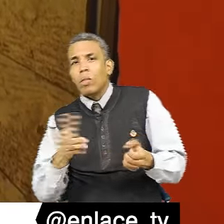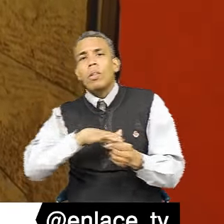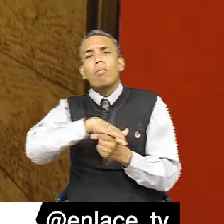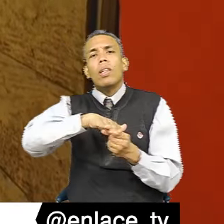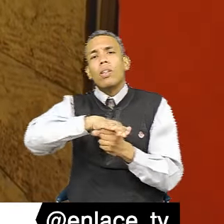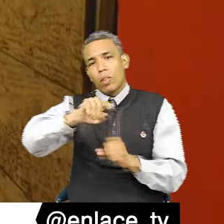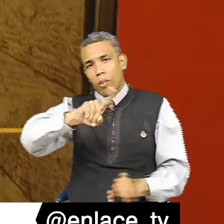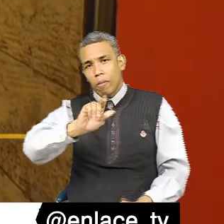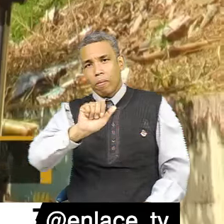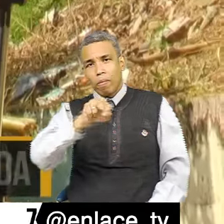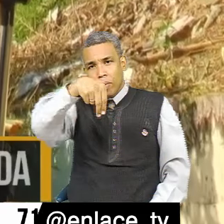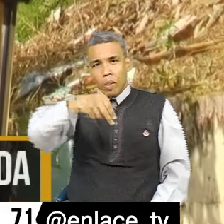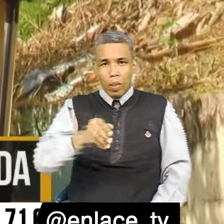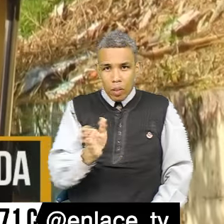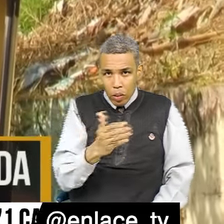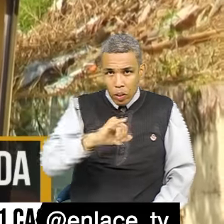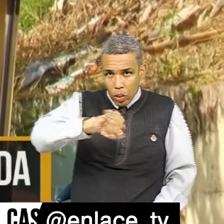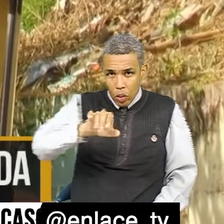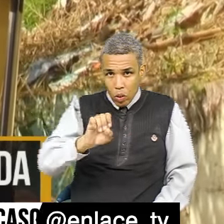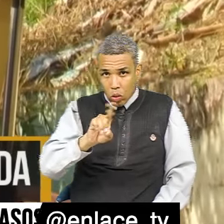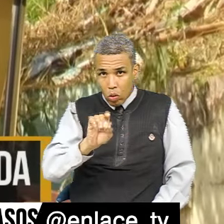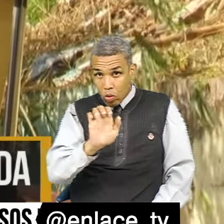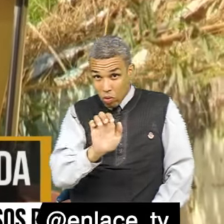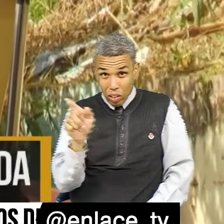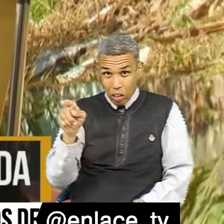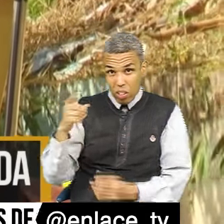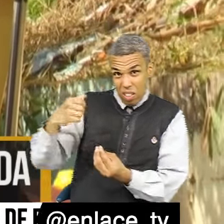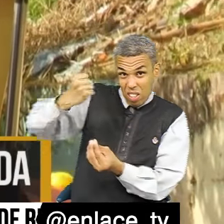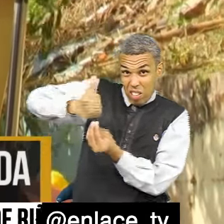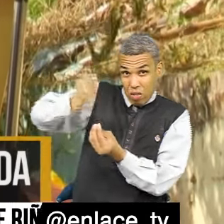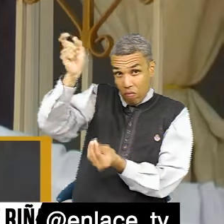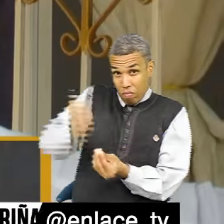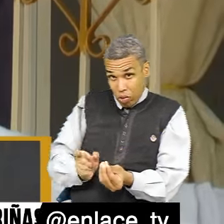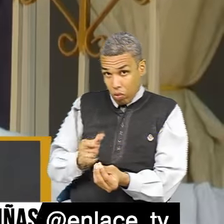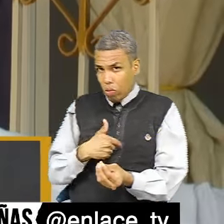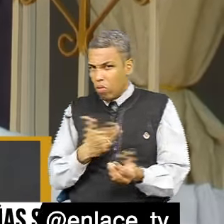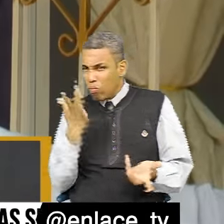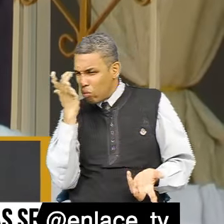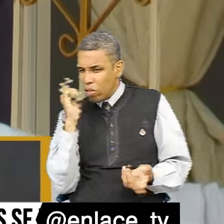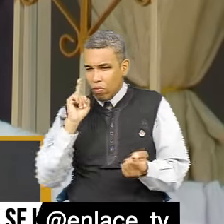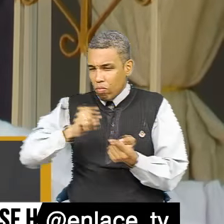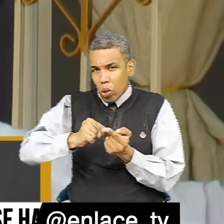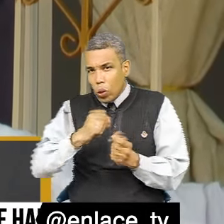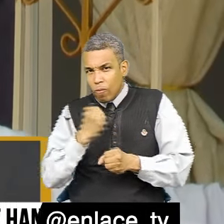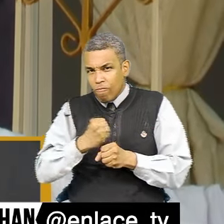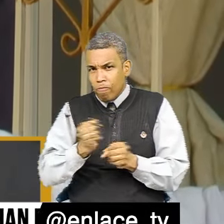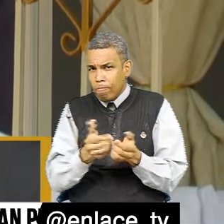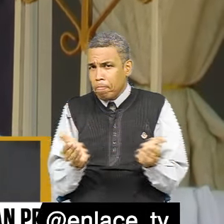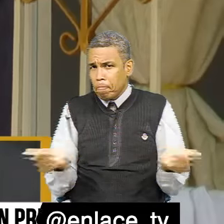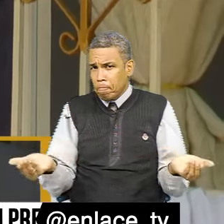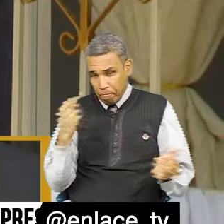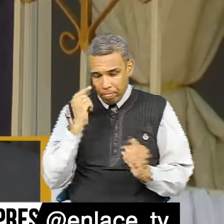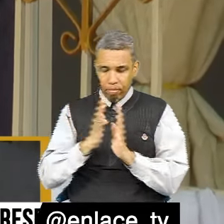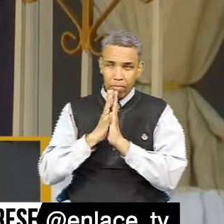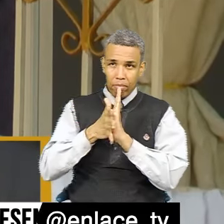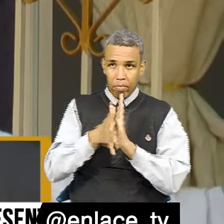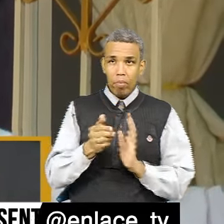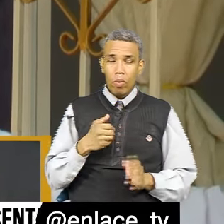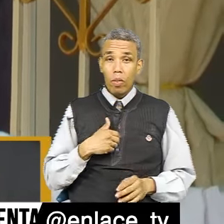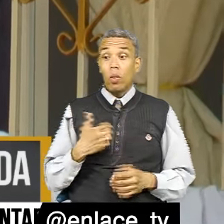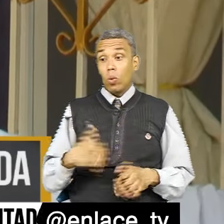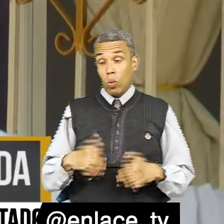Obrero. El responsable de los trabajos explica en lo que consisten las labores adelantadas. El trabajo que estamos desempeñando aquí es un trabajo de alto riesgo, la